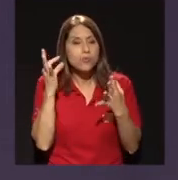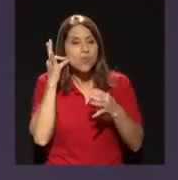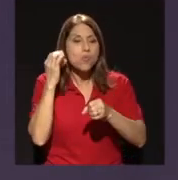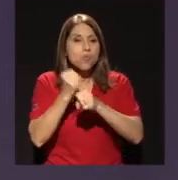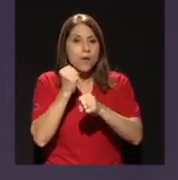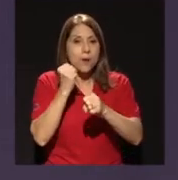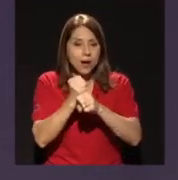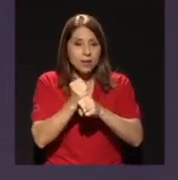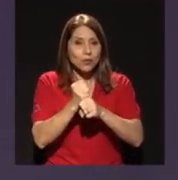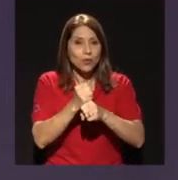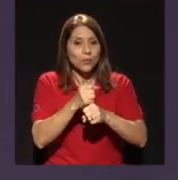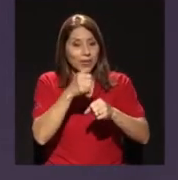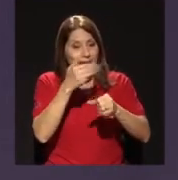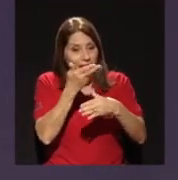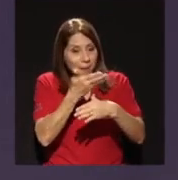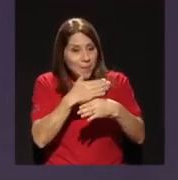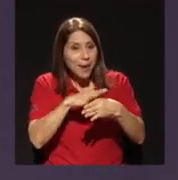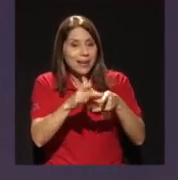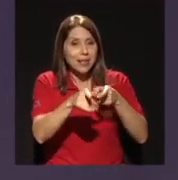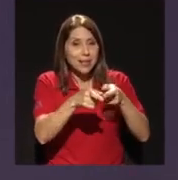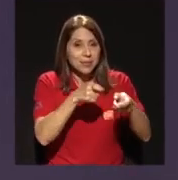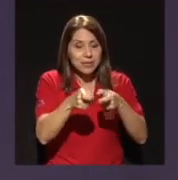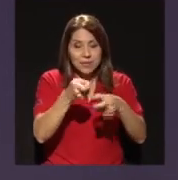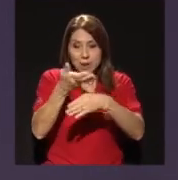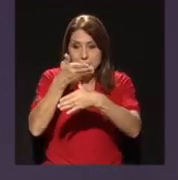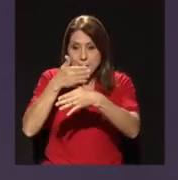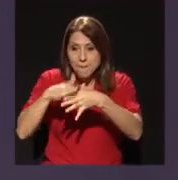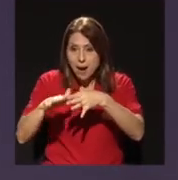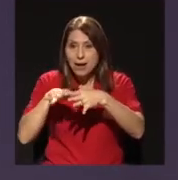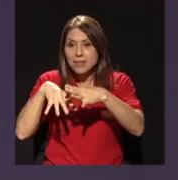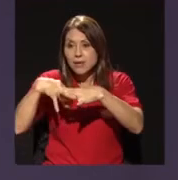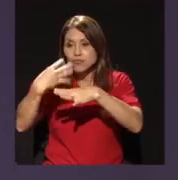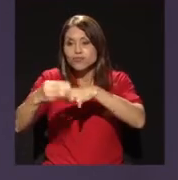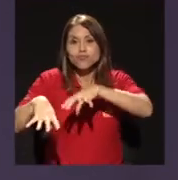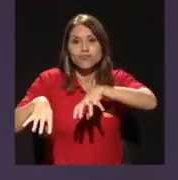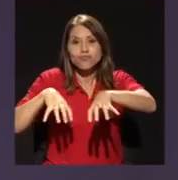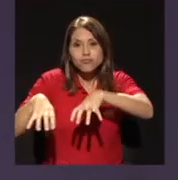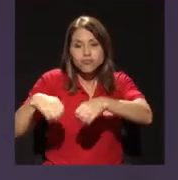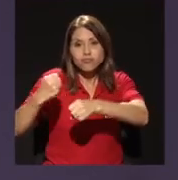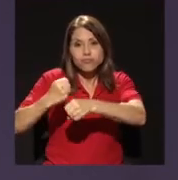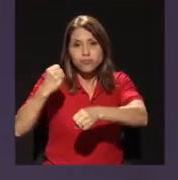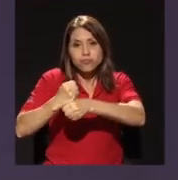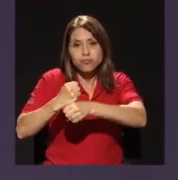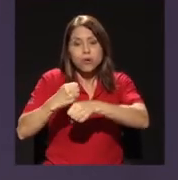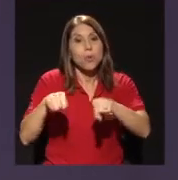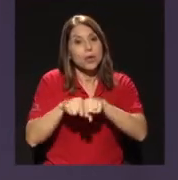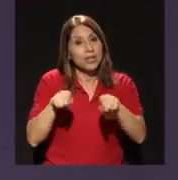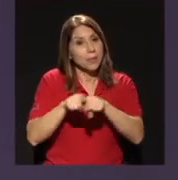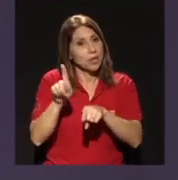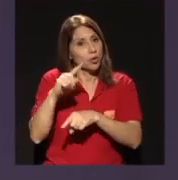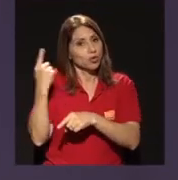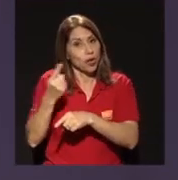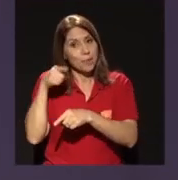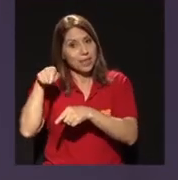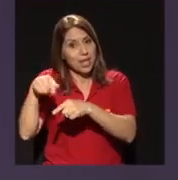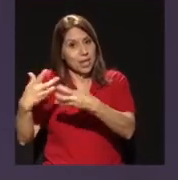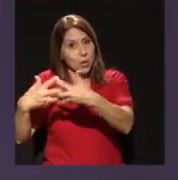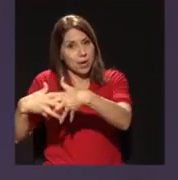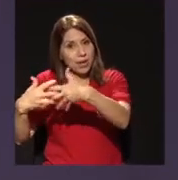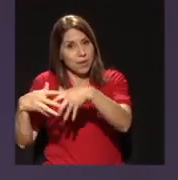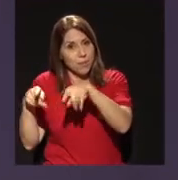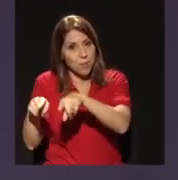también en la parte operativa administrativa, ¿verdad? Porque también hay una parte que no solamente se maneja equipo portuario, pero también